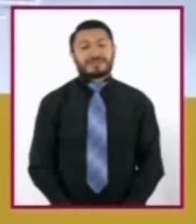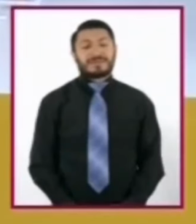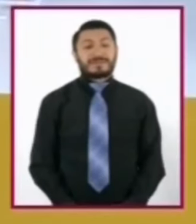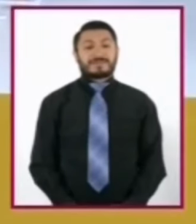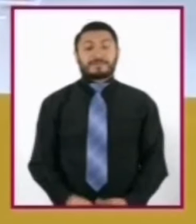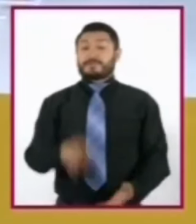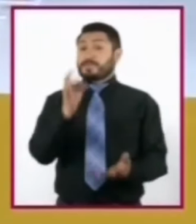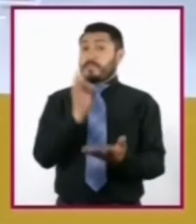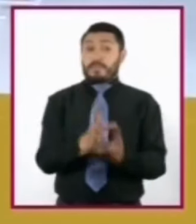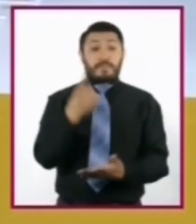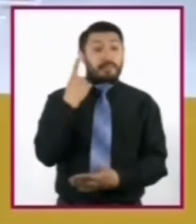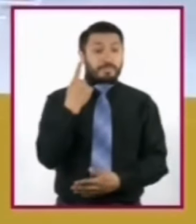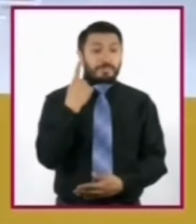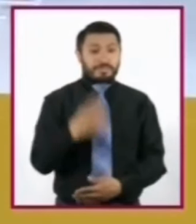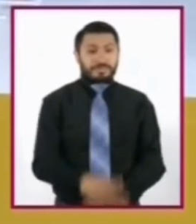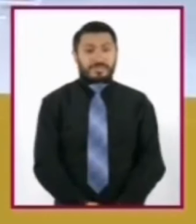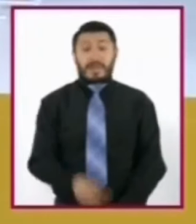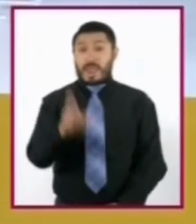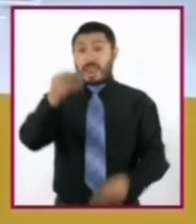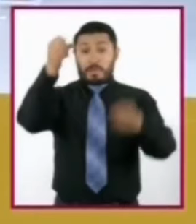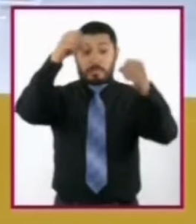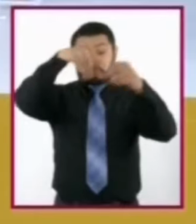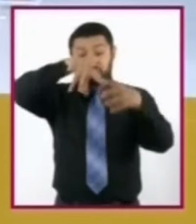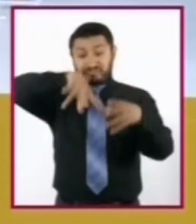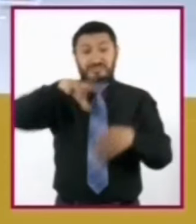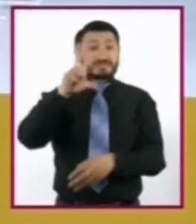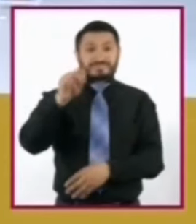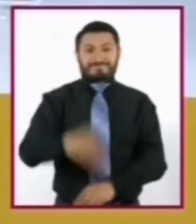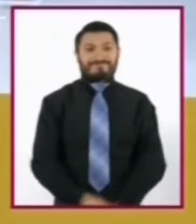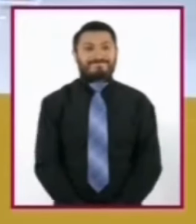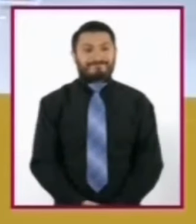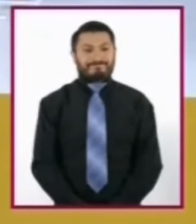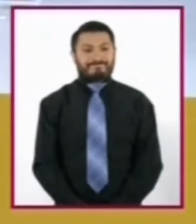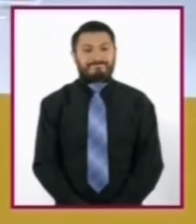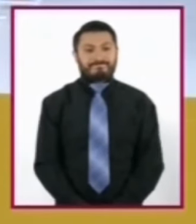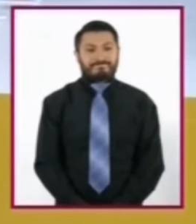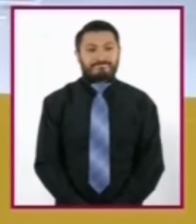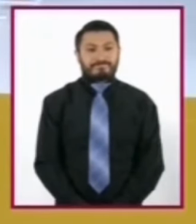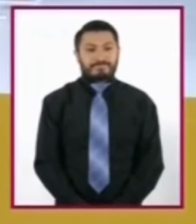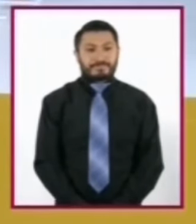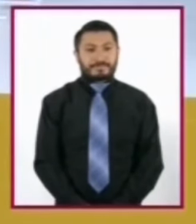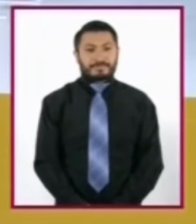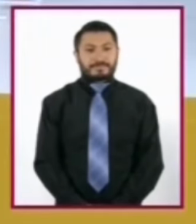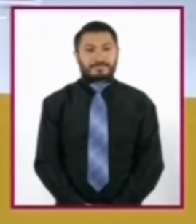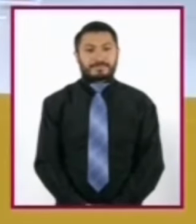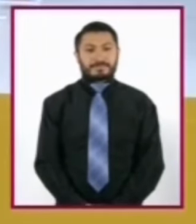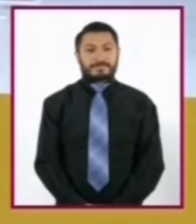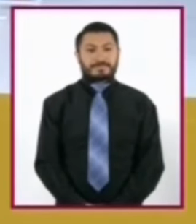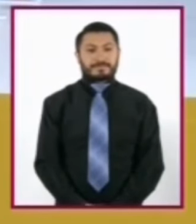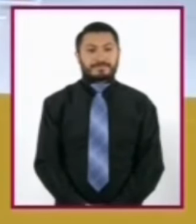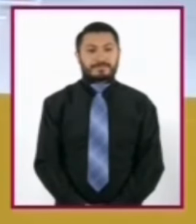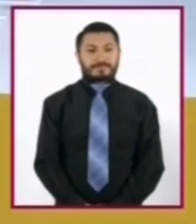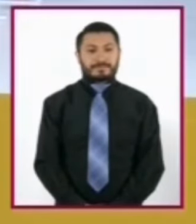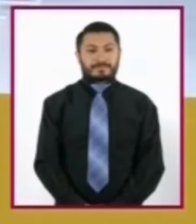Solo una gotita, Enrique. No te vayas a pasar. Vamos a ver, pulso.